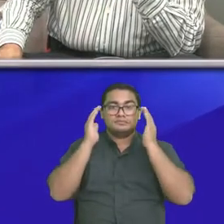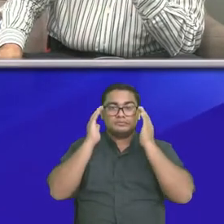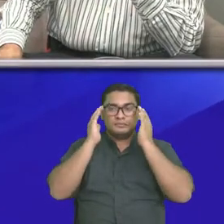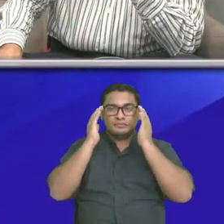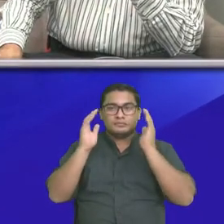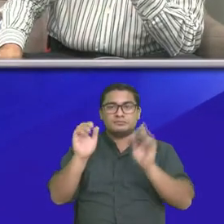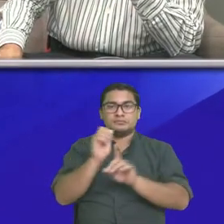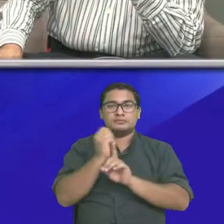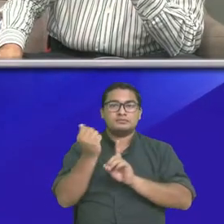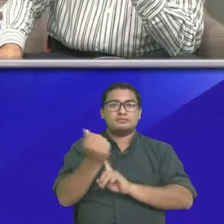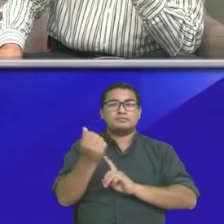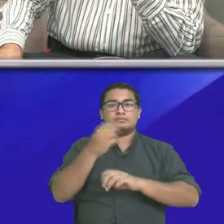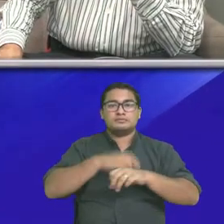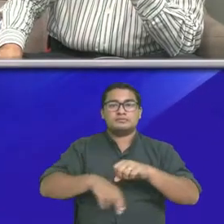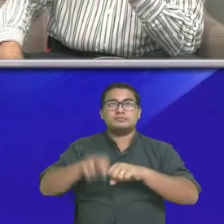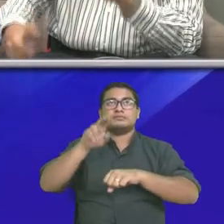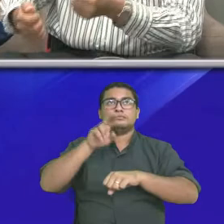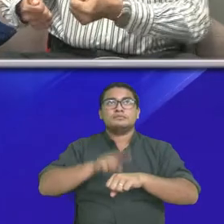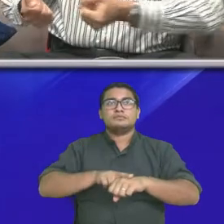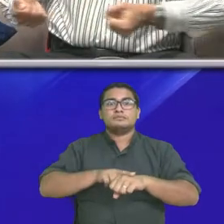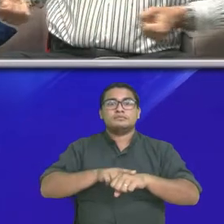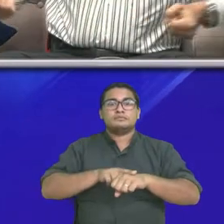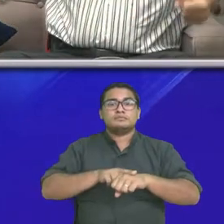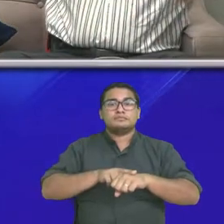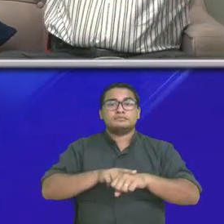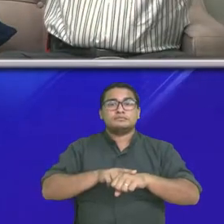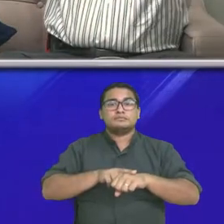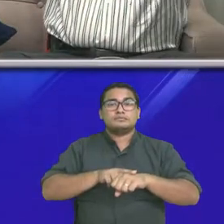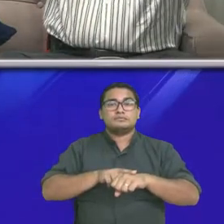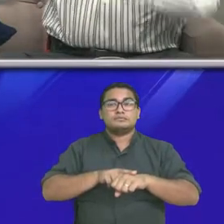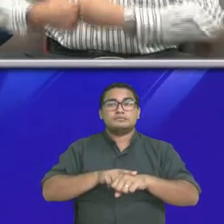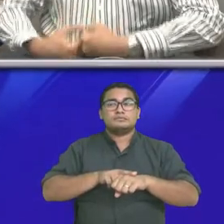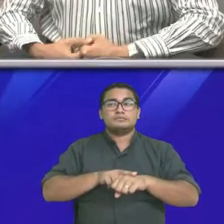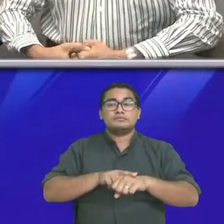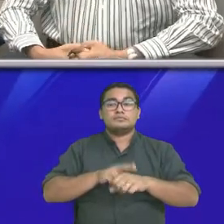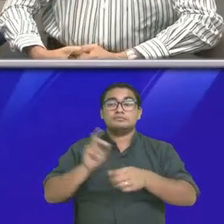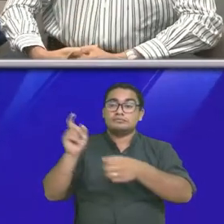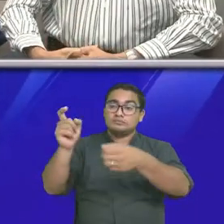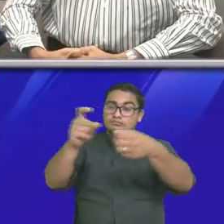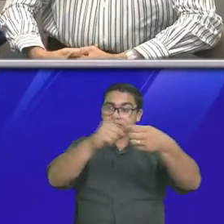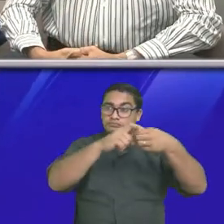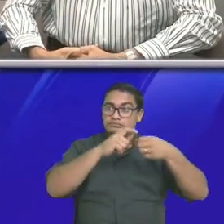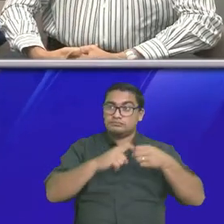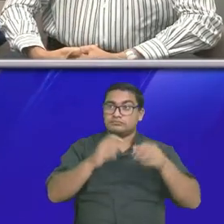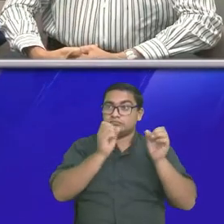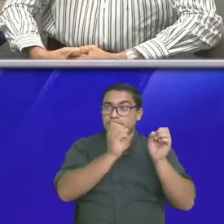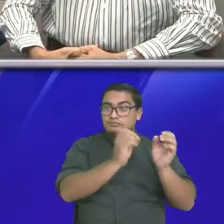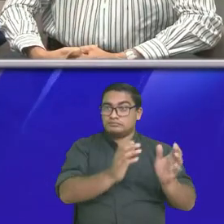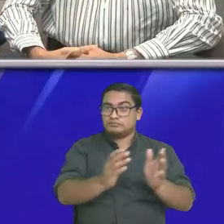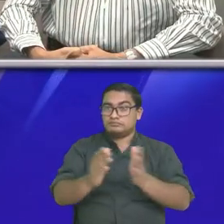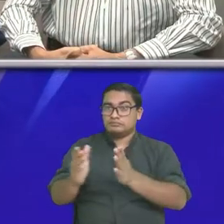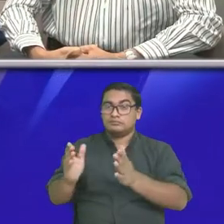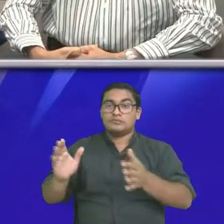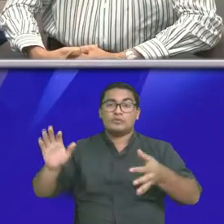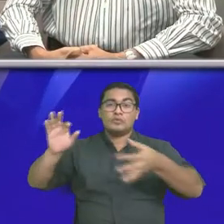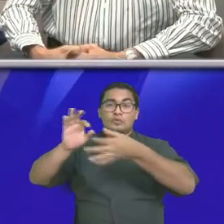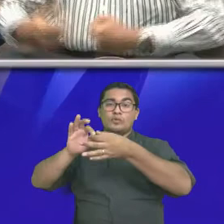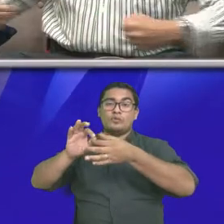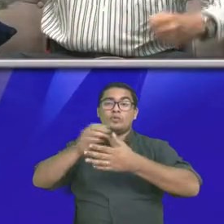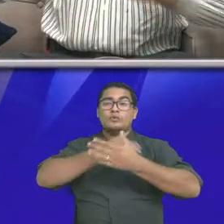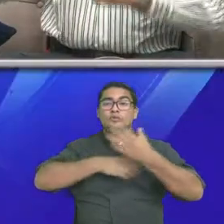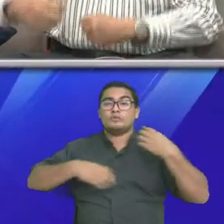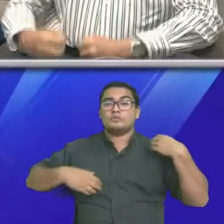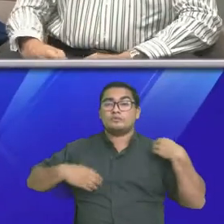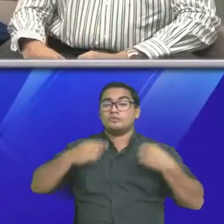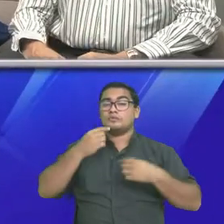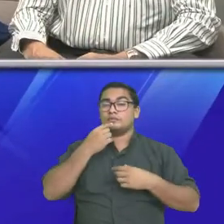la Asamblea Nacional ha, de forma coordinada con el Poder Ejecutivo y